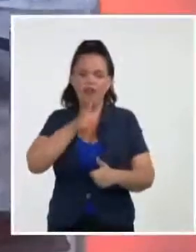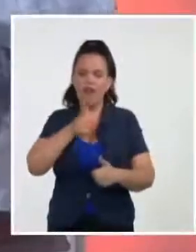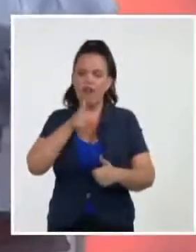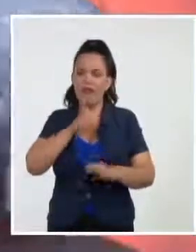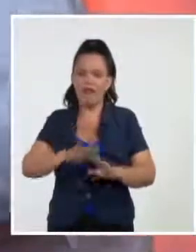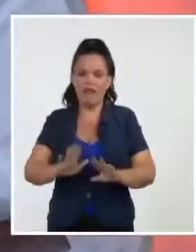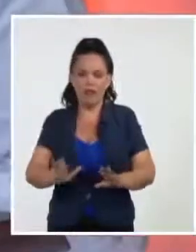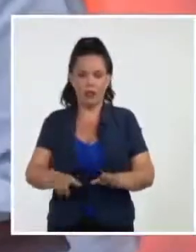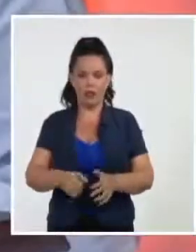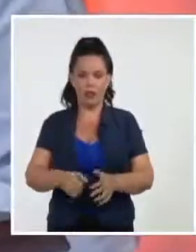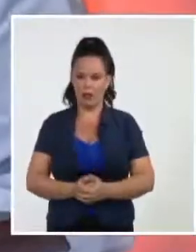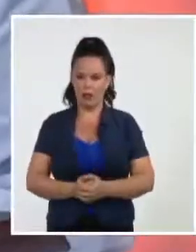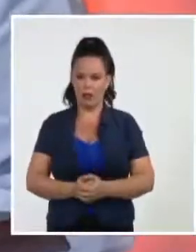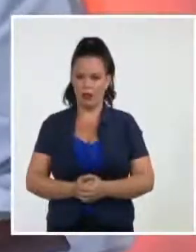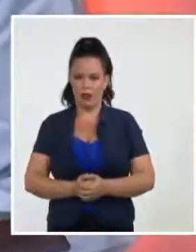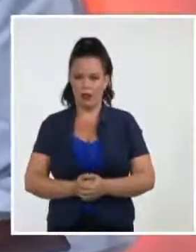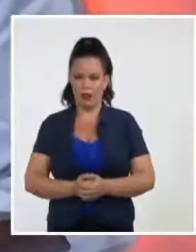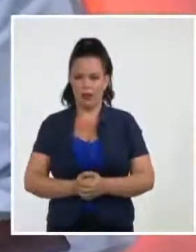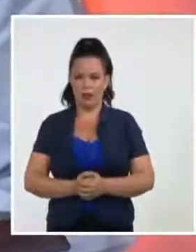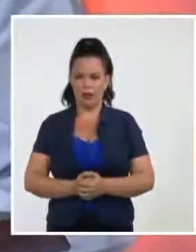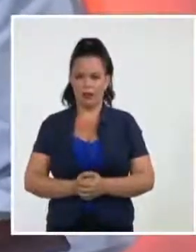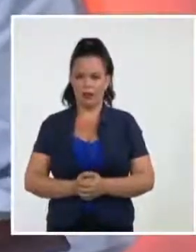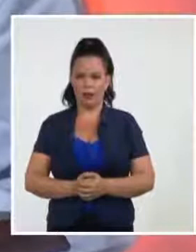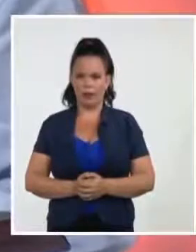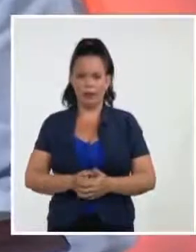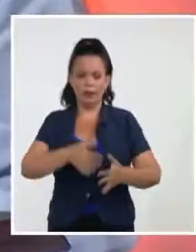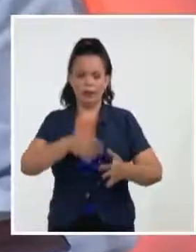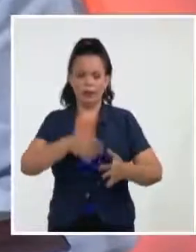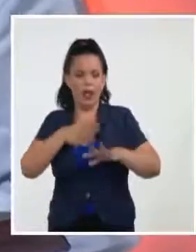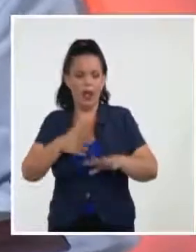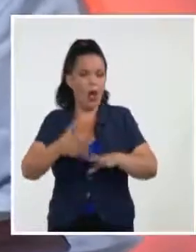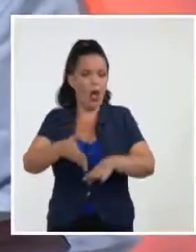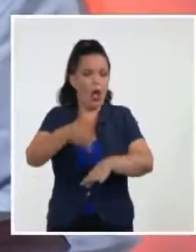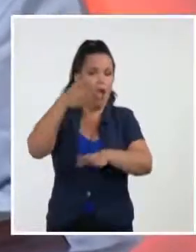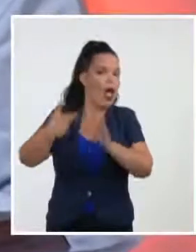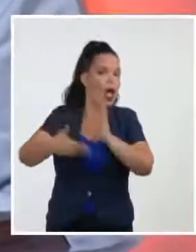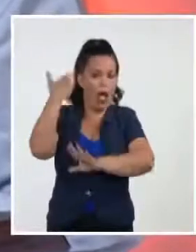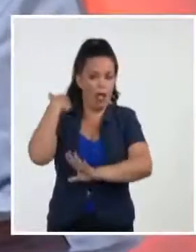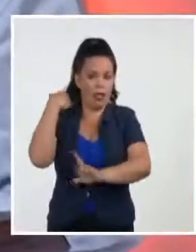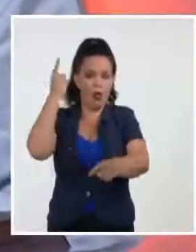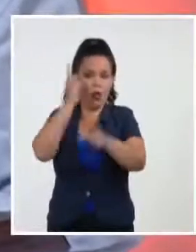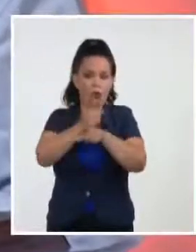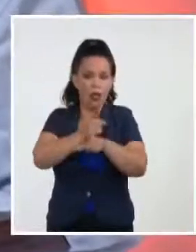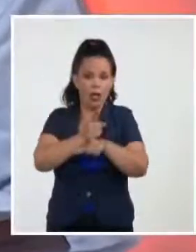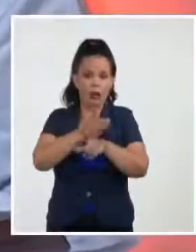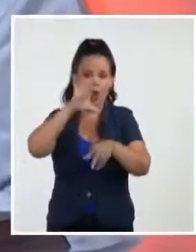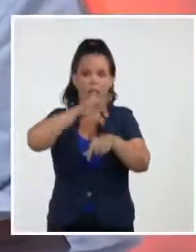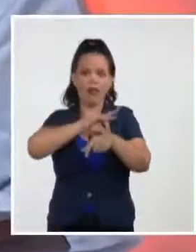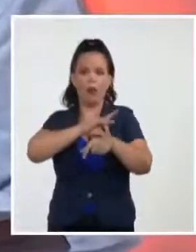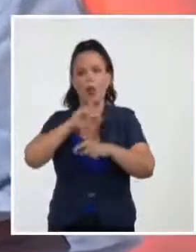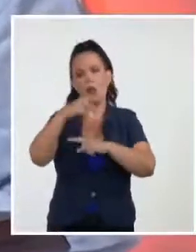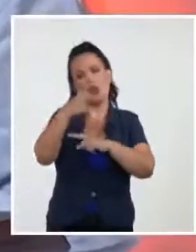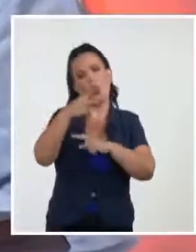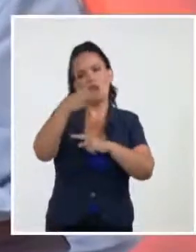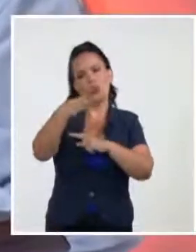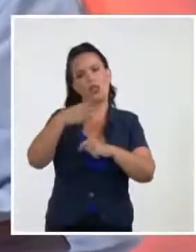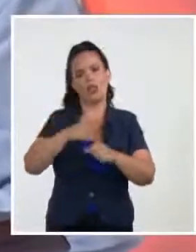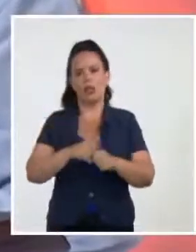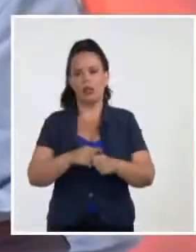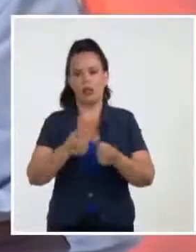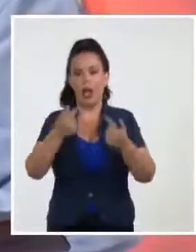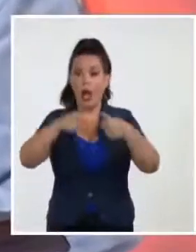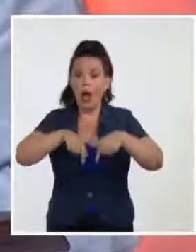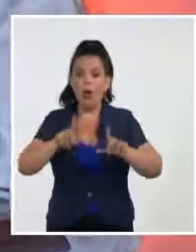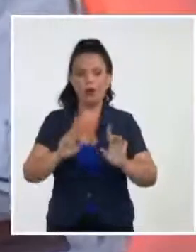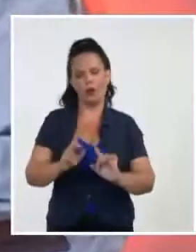donde anteriormente se contagiaban 2 o 3, lo vemos, además lo vemos en nuestra familia, los vemos en nuestros centros